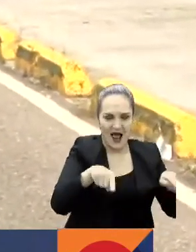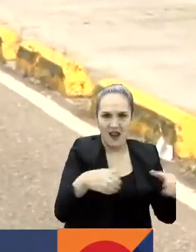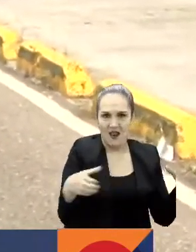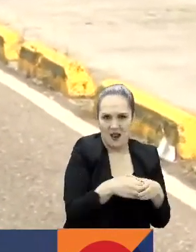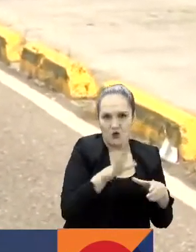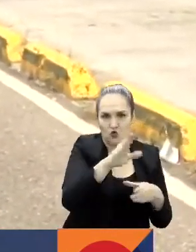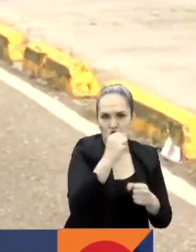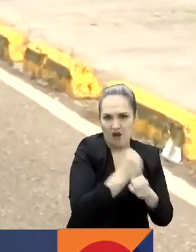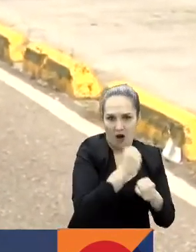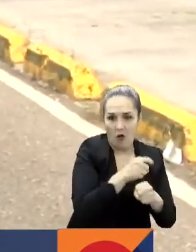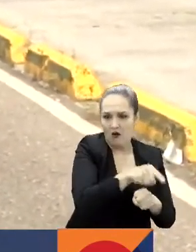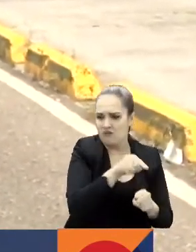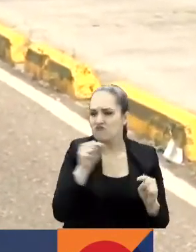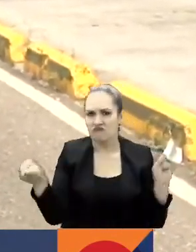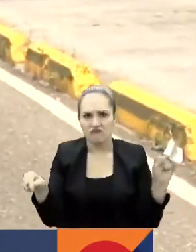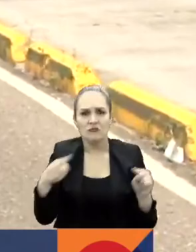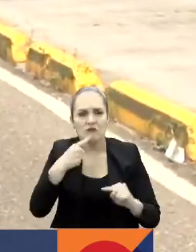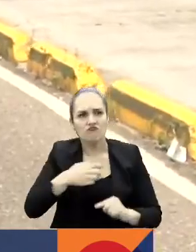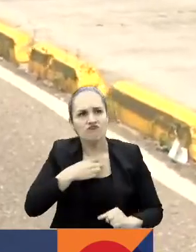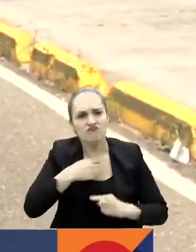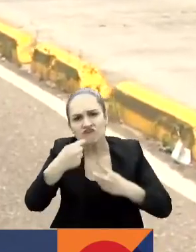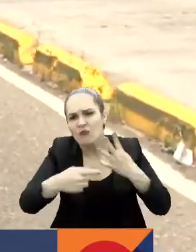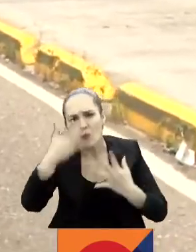el sustento a cada una de sus viviendas. Veamos.